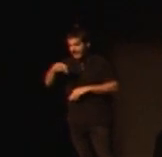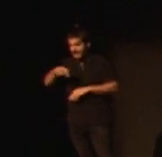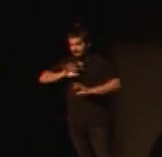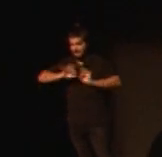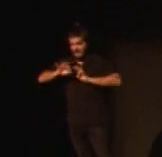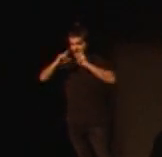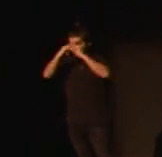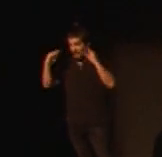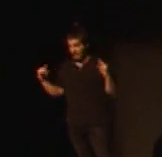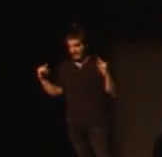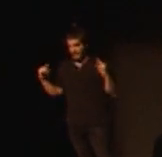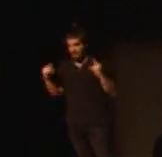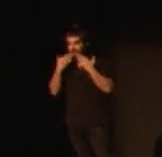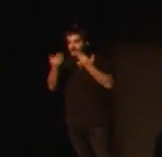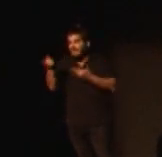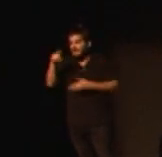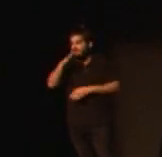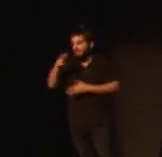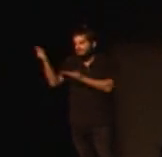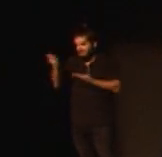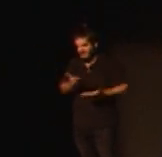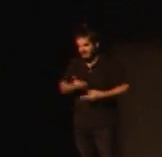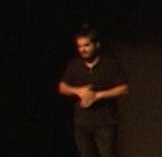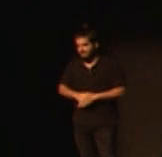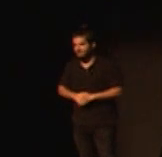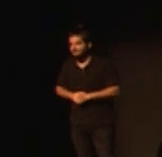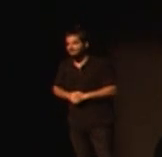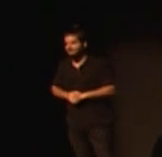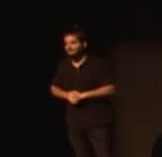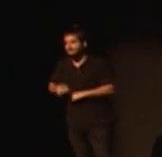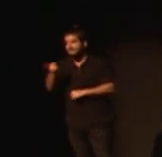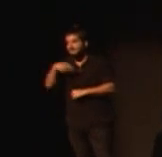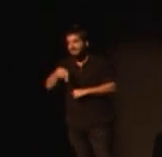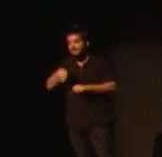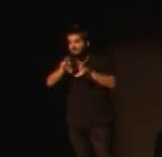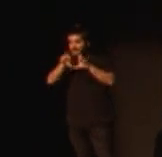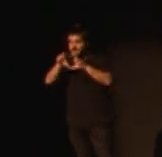en esta inolvidable noche y mi más sincera felicitación a todos los galardonados que hoy comparten este escenario con nosotros.